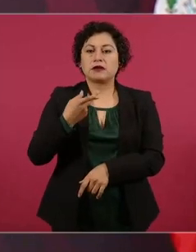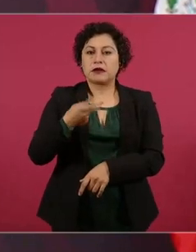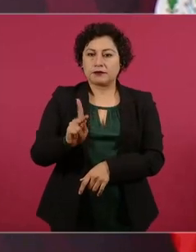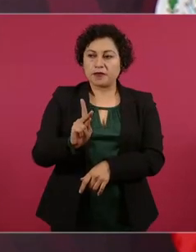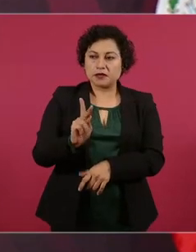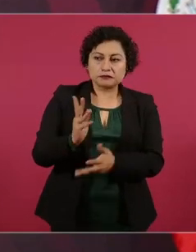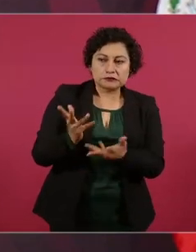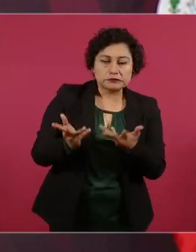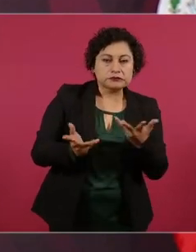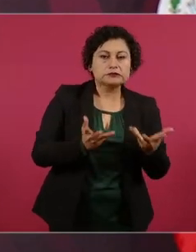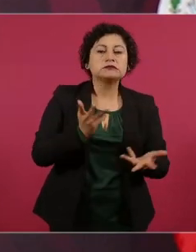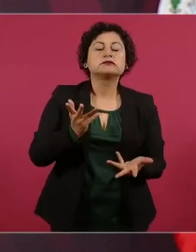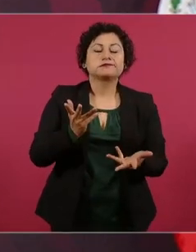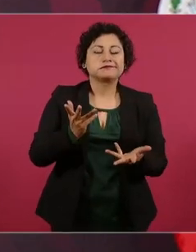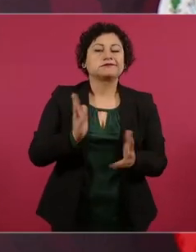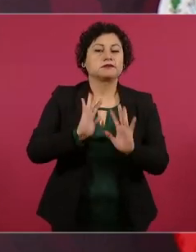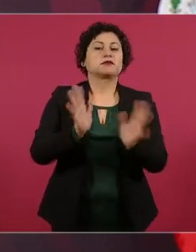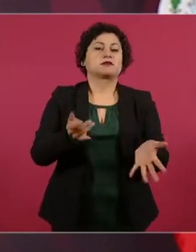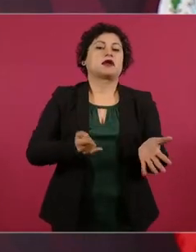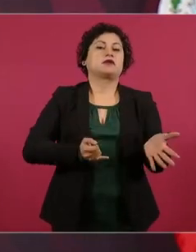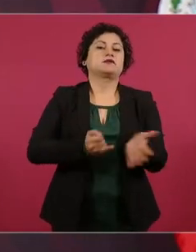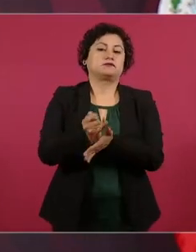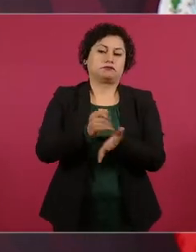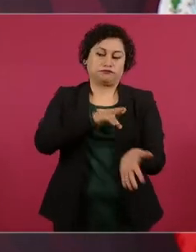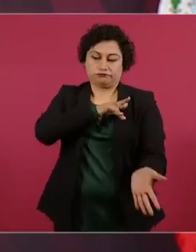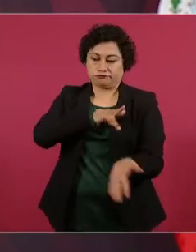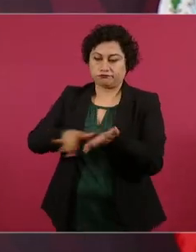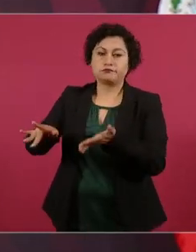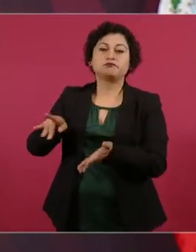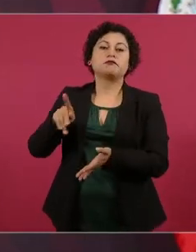la decisión de ayudar a Pemex, de apoyar a Pemex.